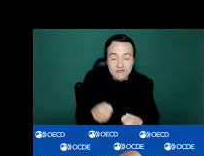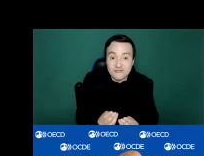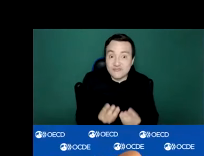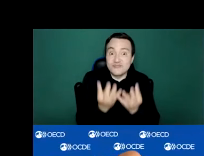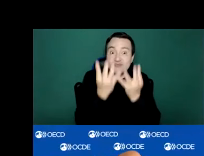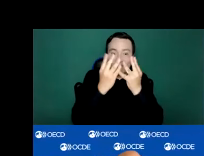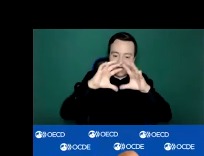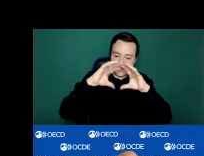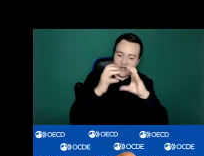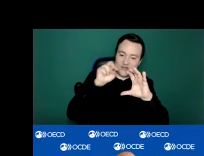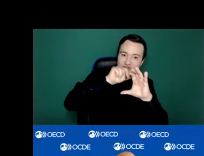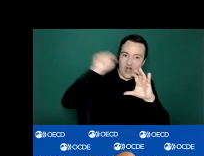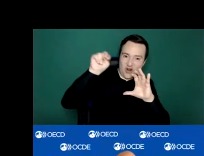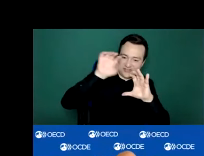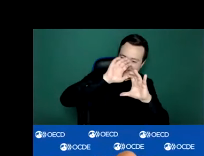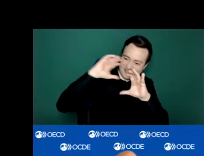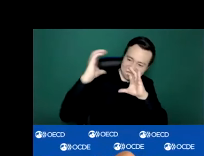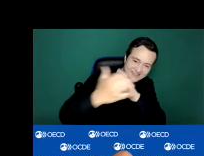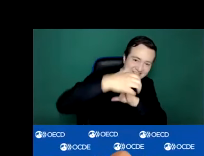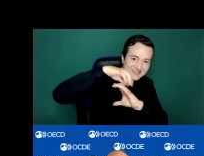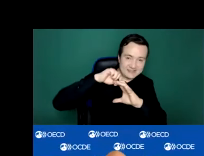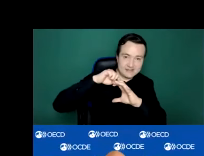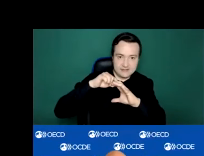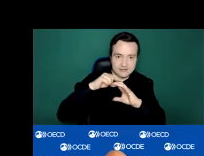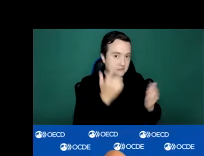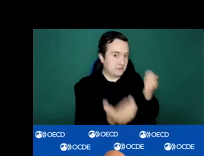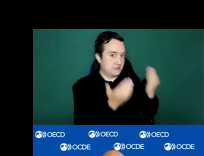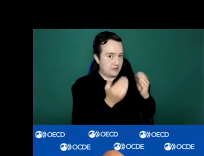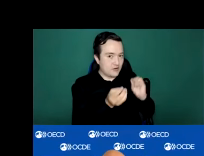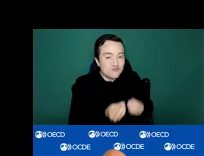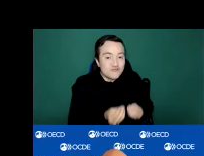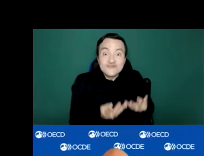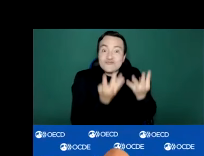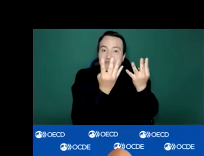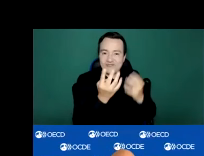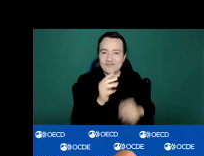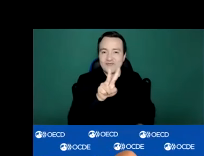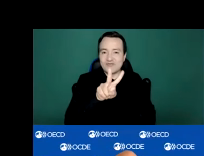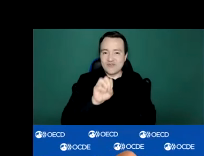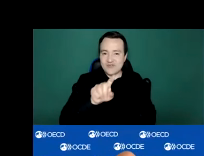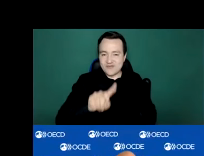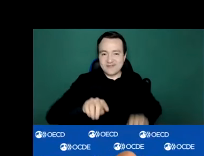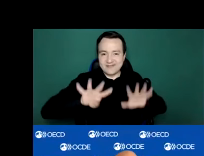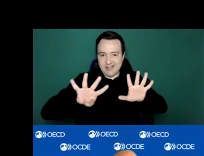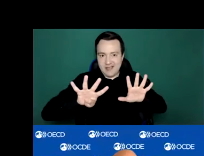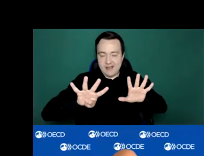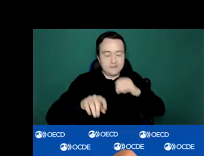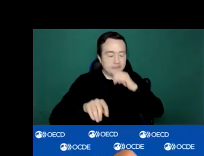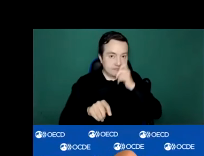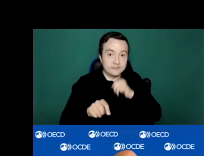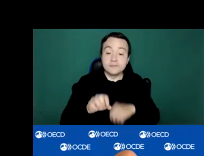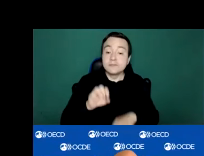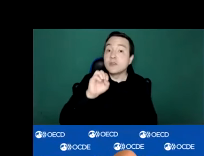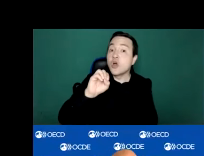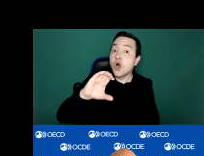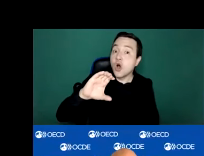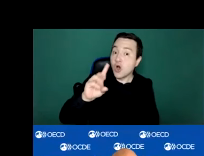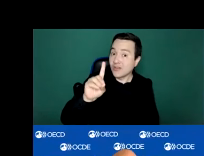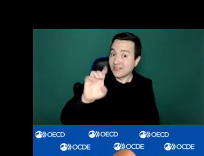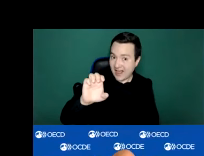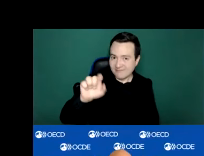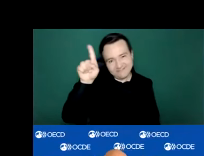comparado con la primavera del 2019. Y vemos que en los países de la OCDE hubo